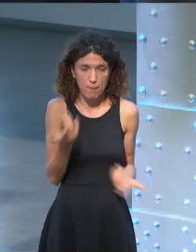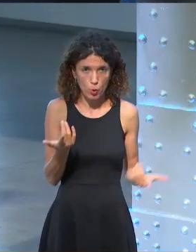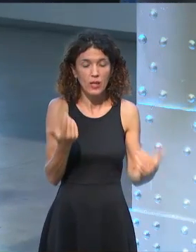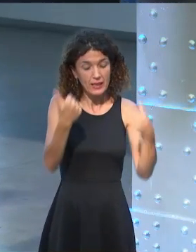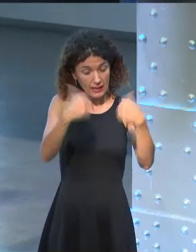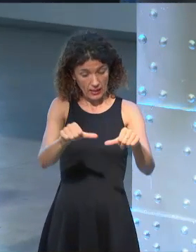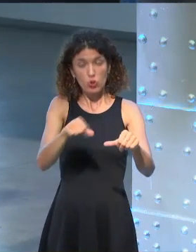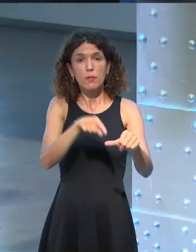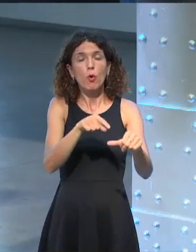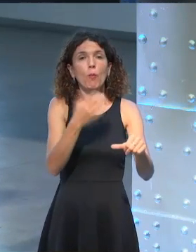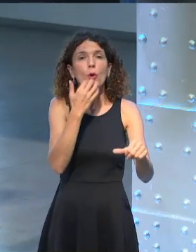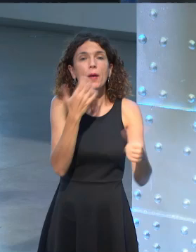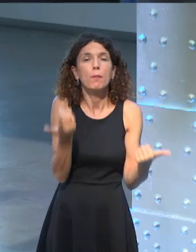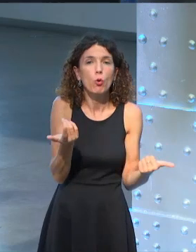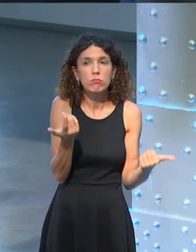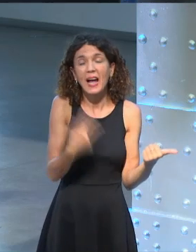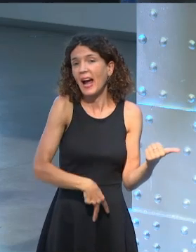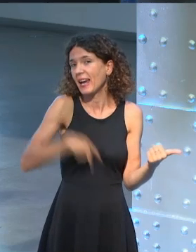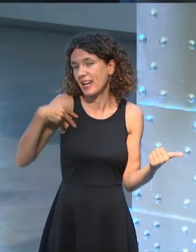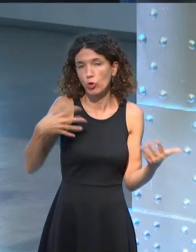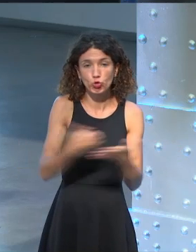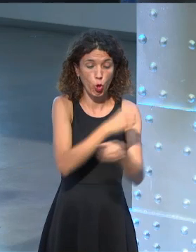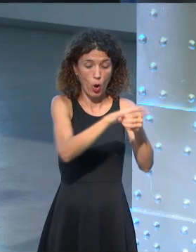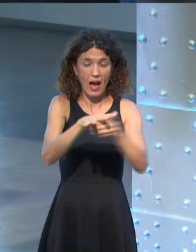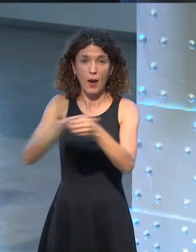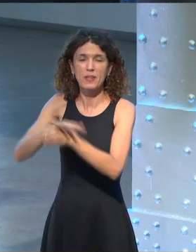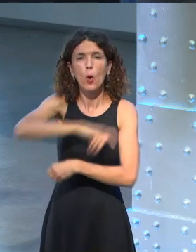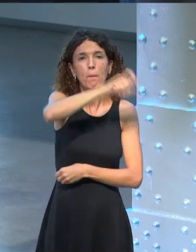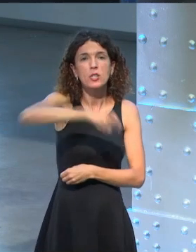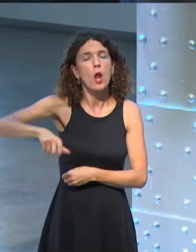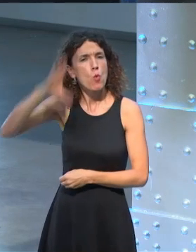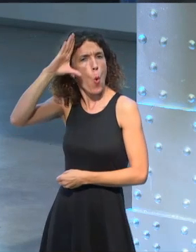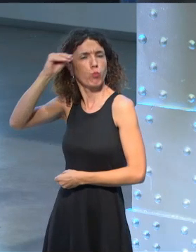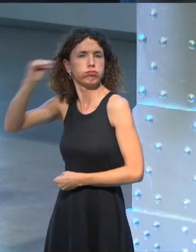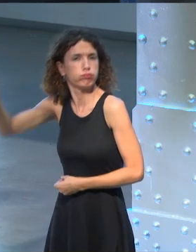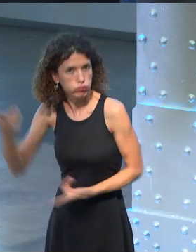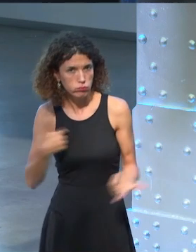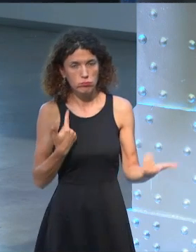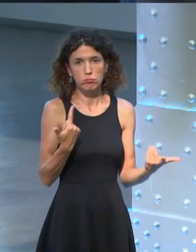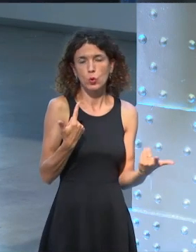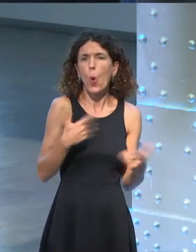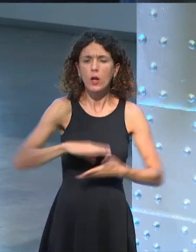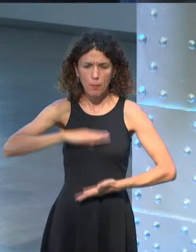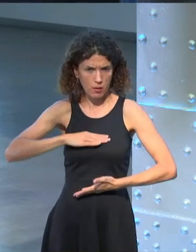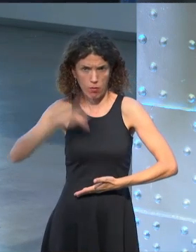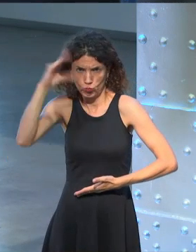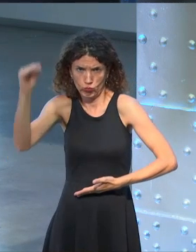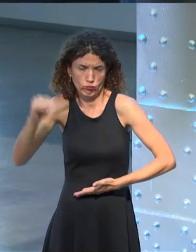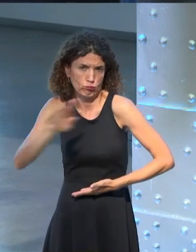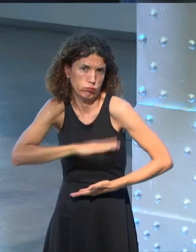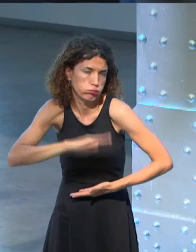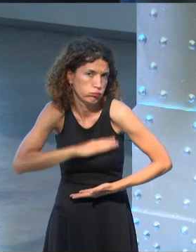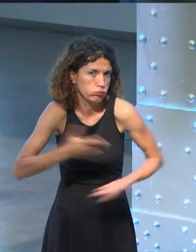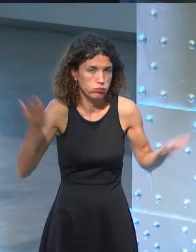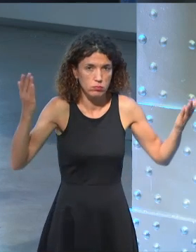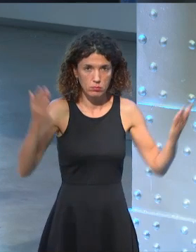existe el estereotipo de que, bueno, en general, todos estos ámbitos son para personas muy inteligentes, son personas con grandes capacidades intelectuales.